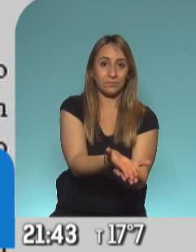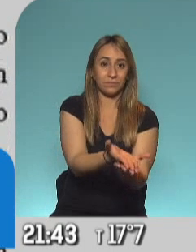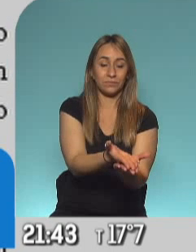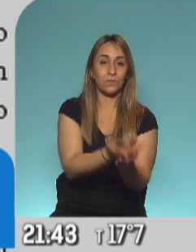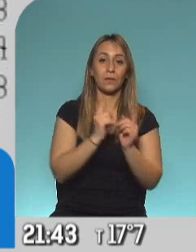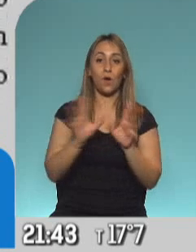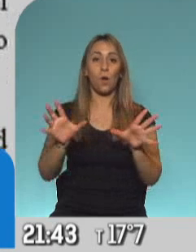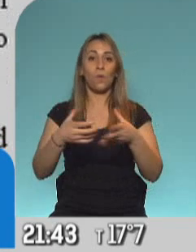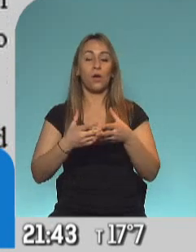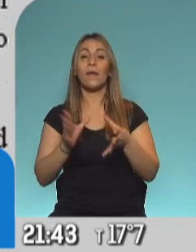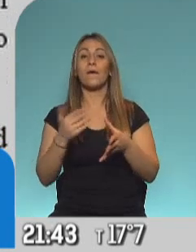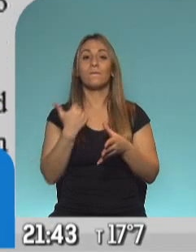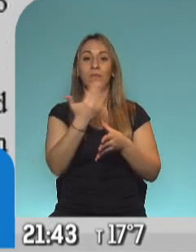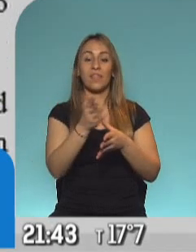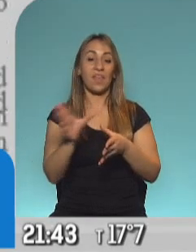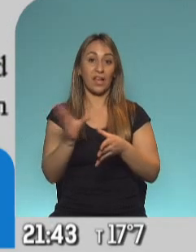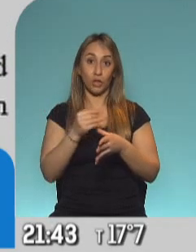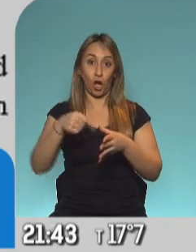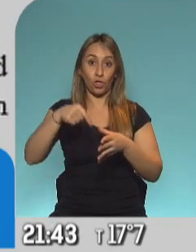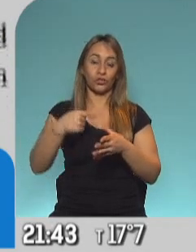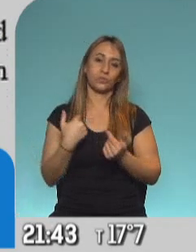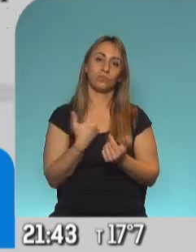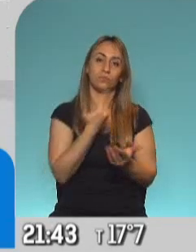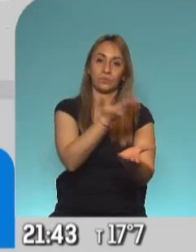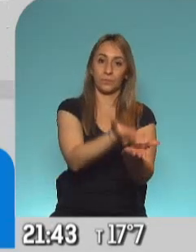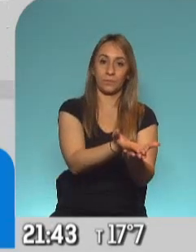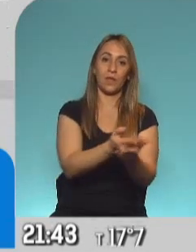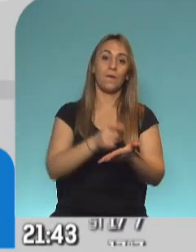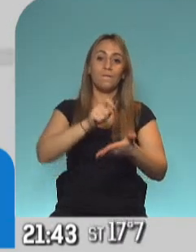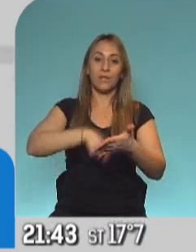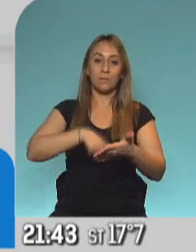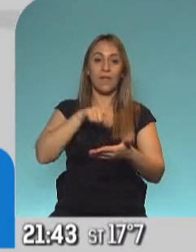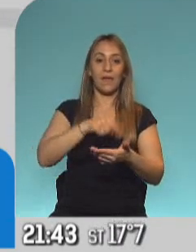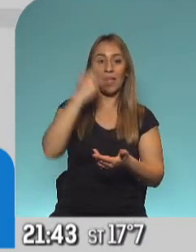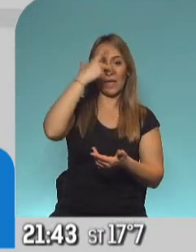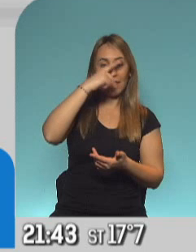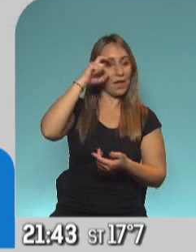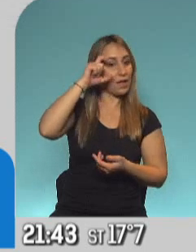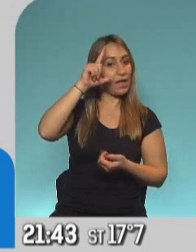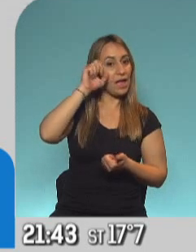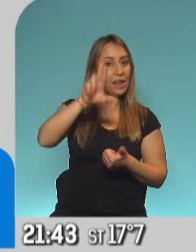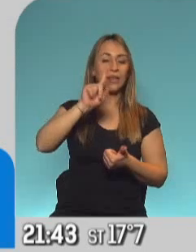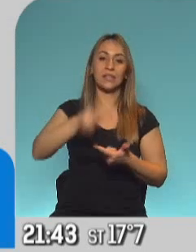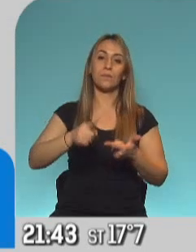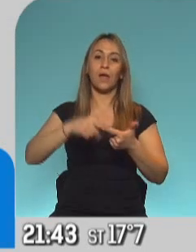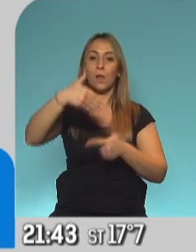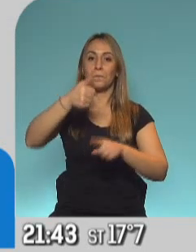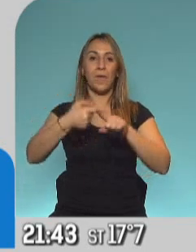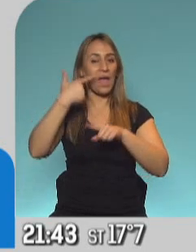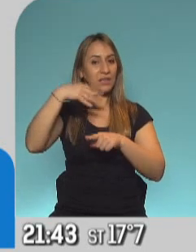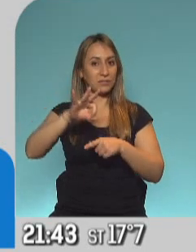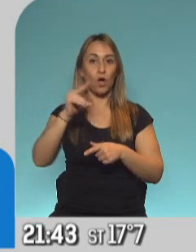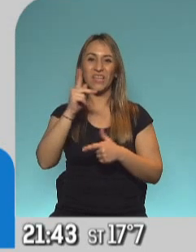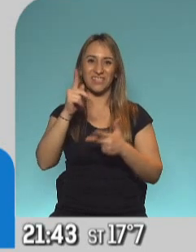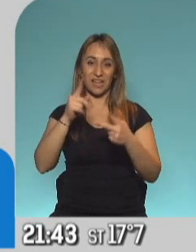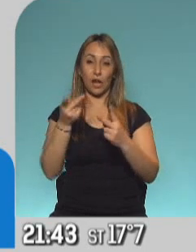presentó el bloque del Frente de Todos con las cabezas de firmas de Carlos Heller y Máximo Kirchner, pero es un